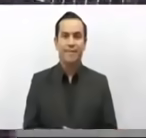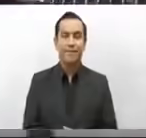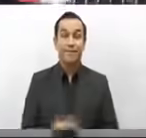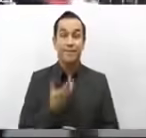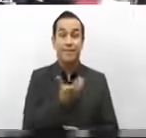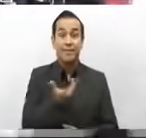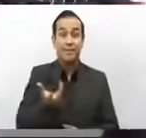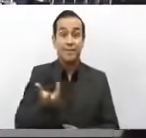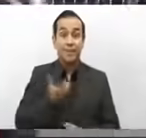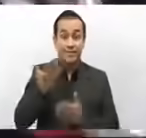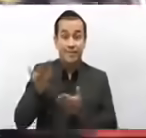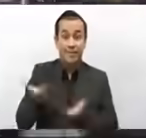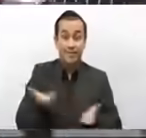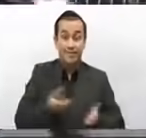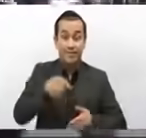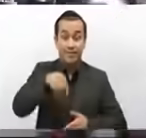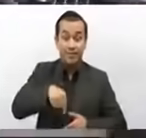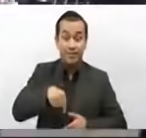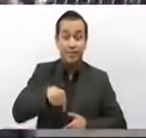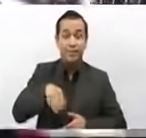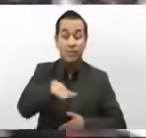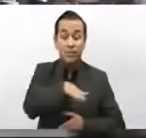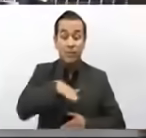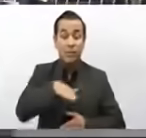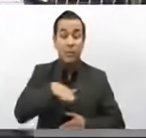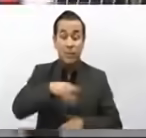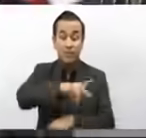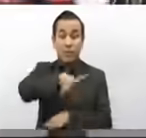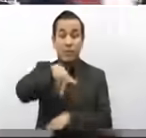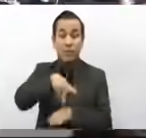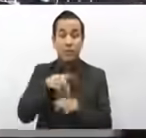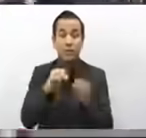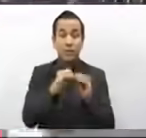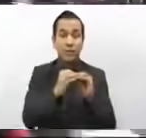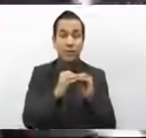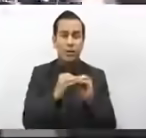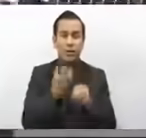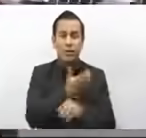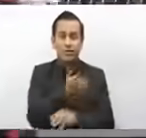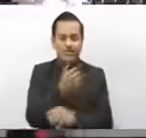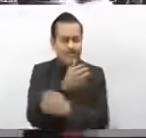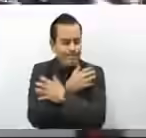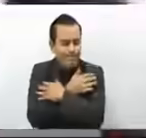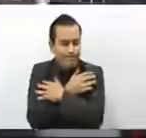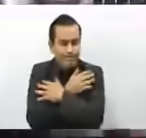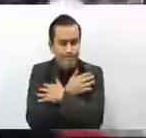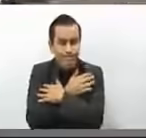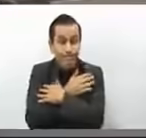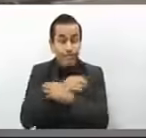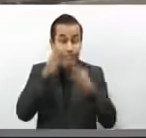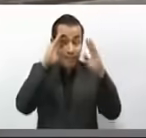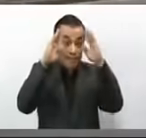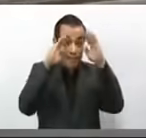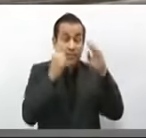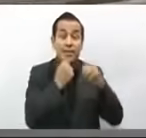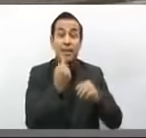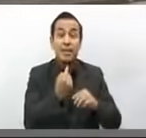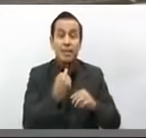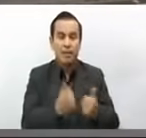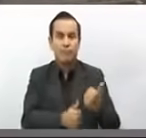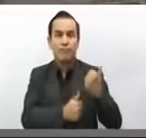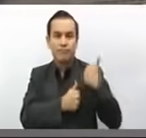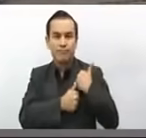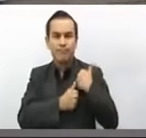Sean todos bienvenidos al Parque Cuscatlán y reciban un cordial y fraternal saludo de la Fuerza Armada de El